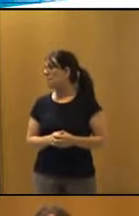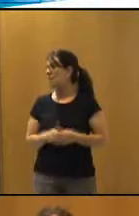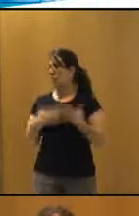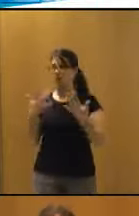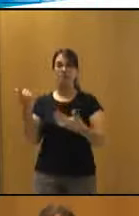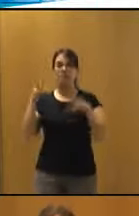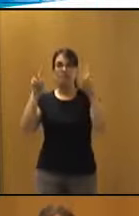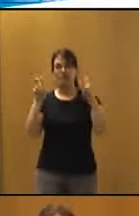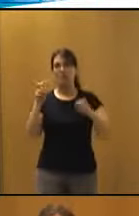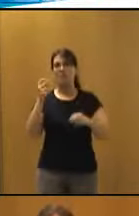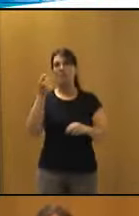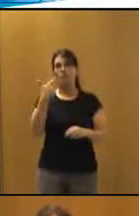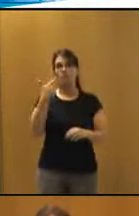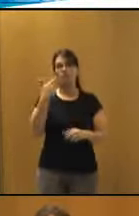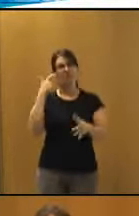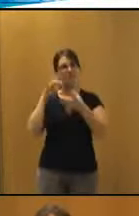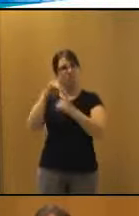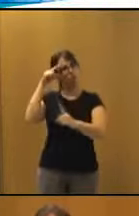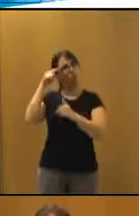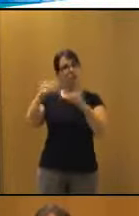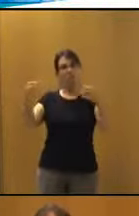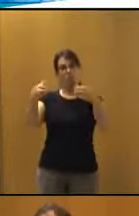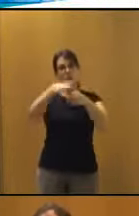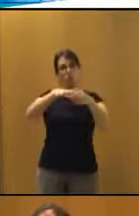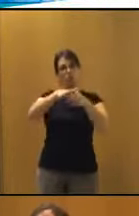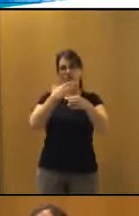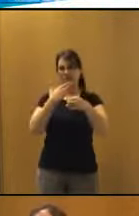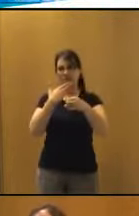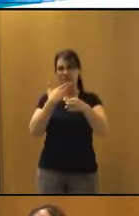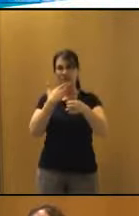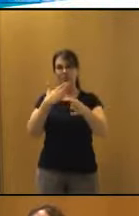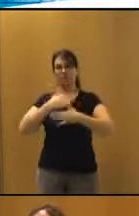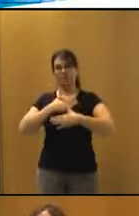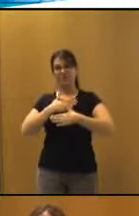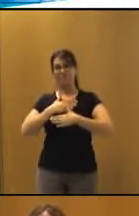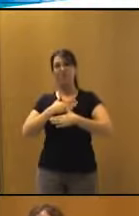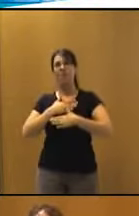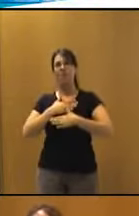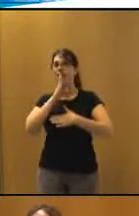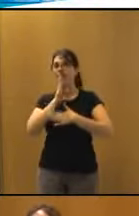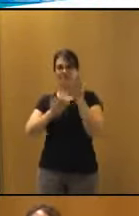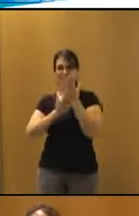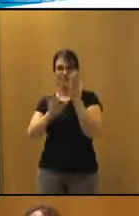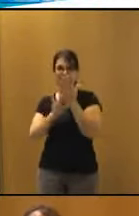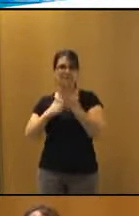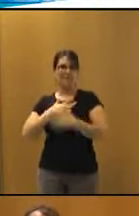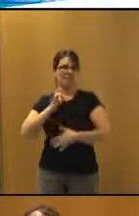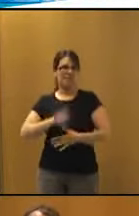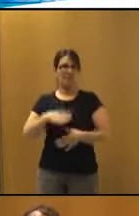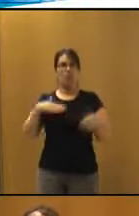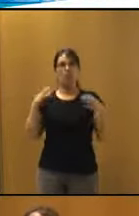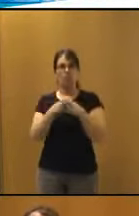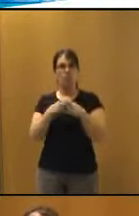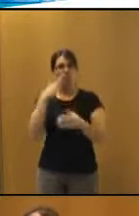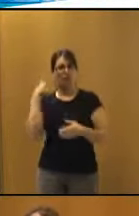eso es un poco la población a la cual nos dirigimos. Después, ¿quiénes somos nosotros? Entonces, lo que os comentaba,